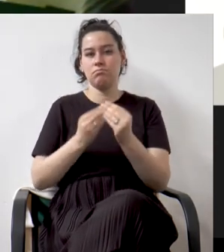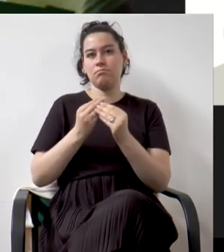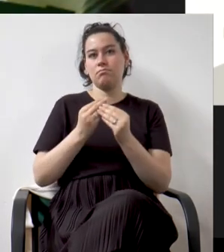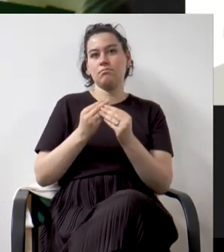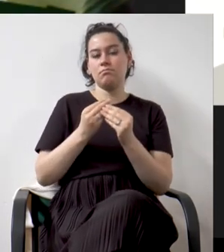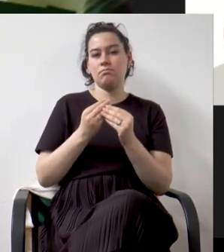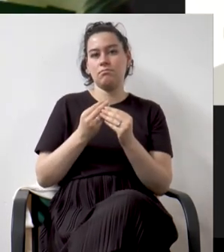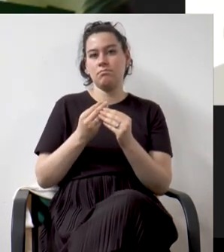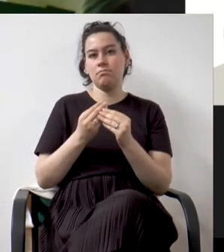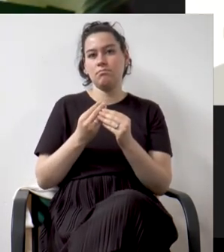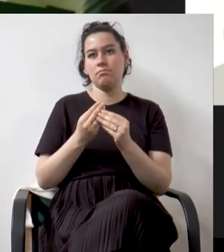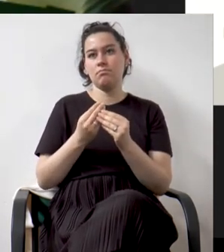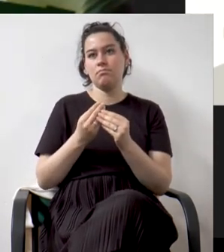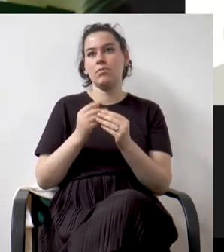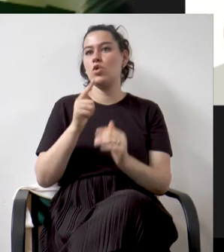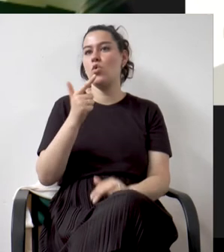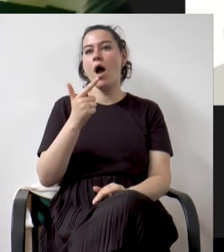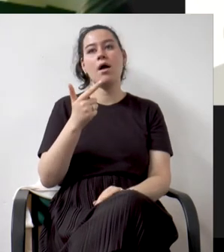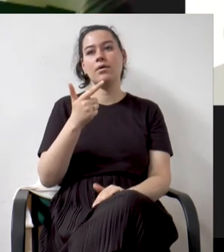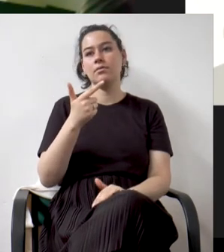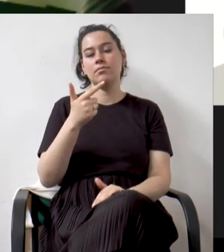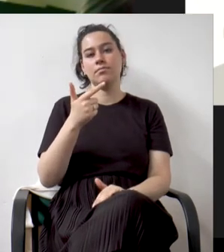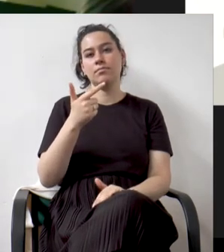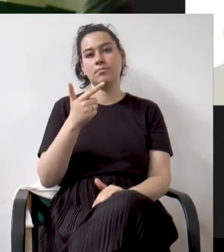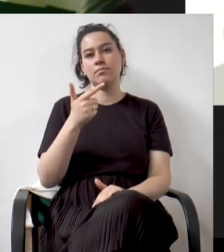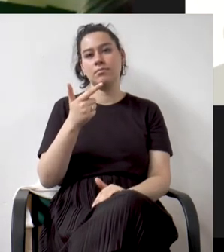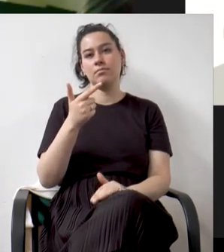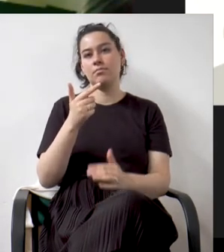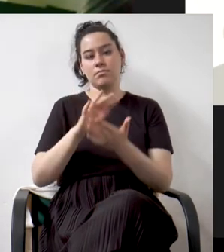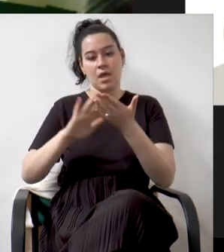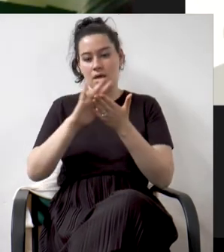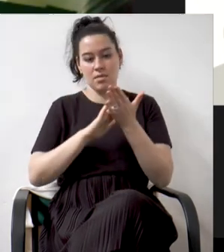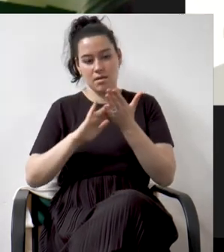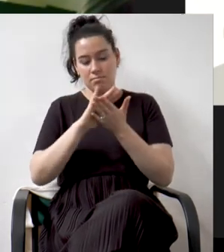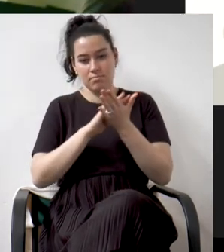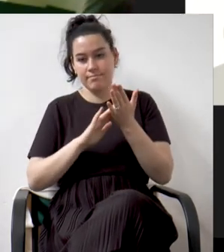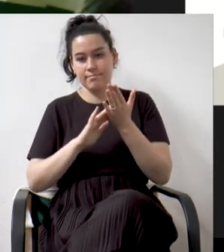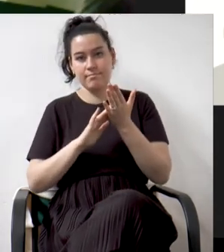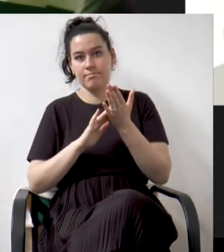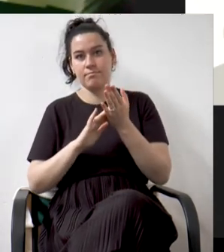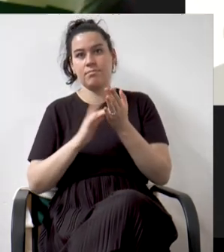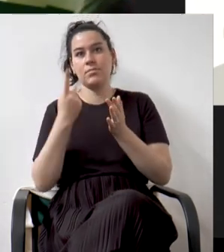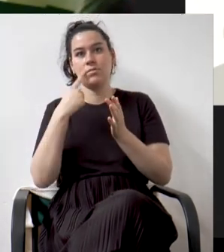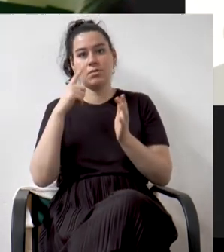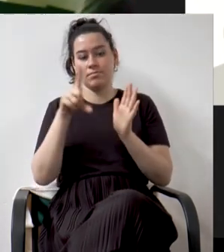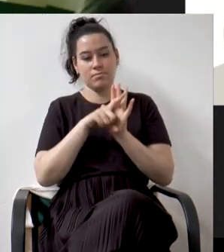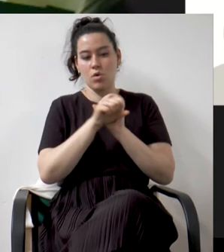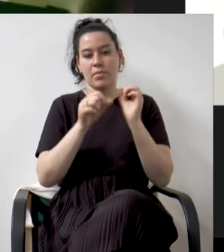CENUR, entre otras cosas porque no tiene prácticamente ninguna atribución sobre esos cargos, es que jurídicamente los cargos no pueden